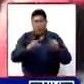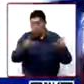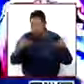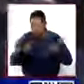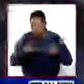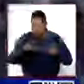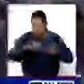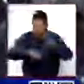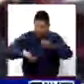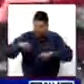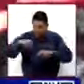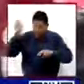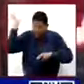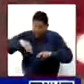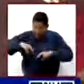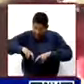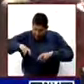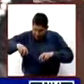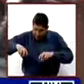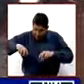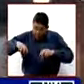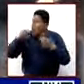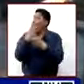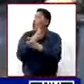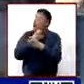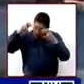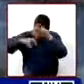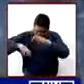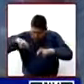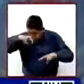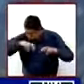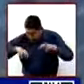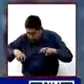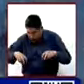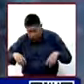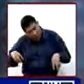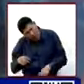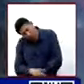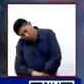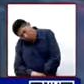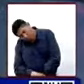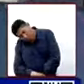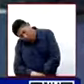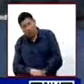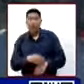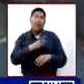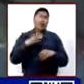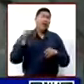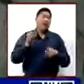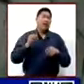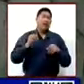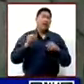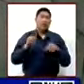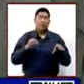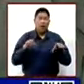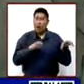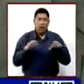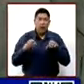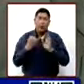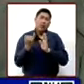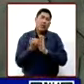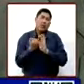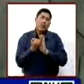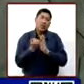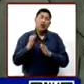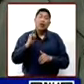a la exhumación de unos restos óseos en posición cúbito dorsal que presumimos que respondan a la